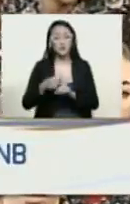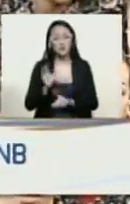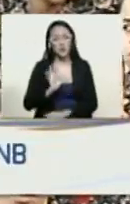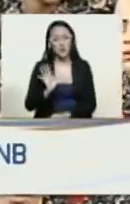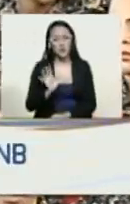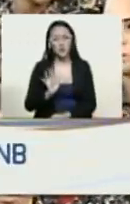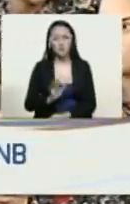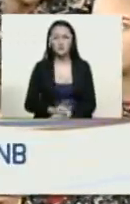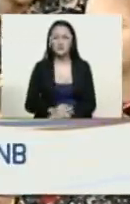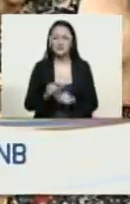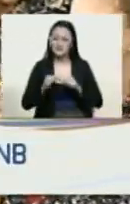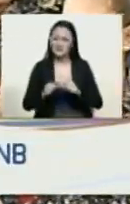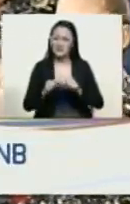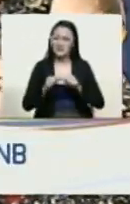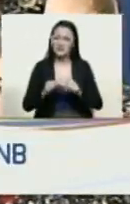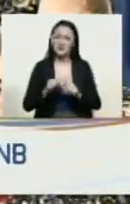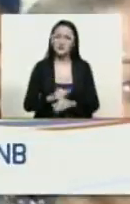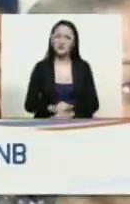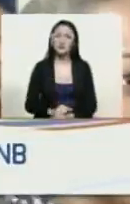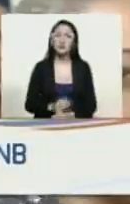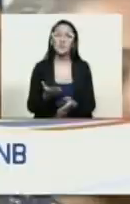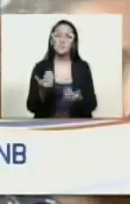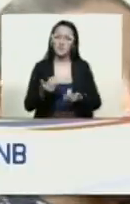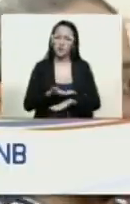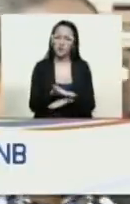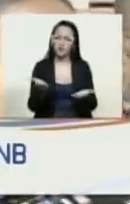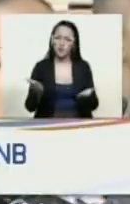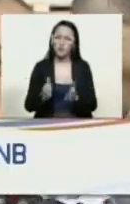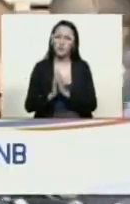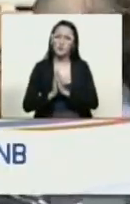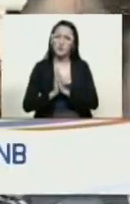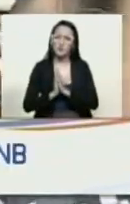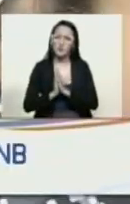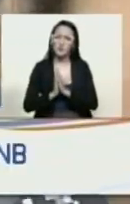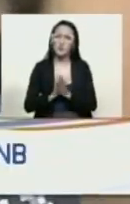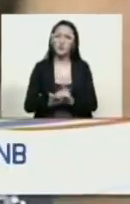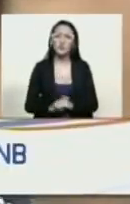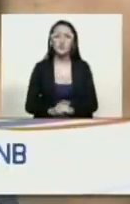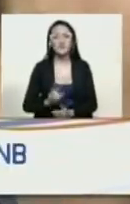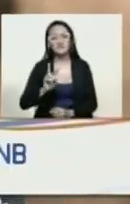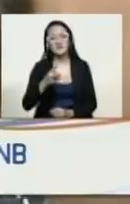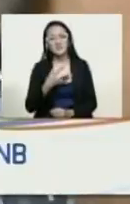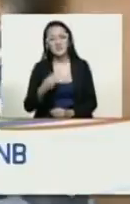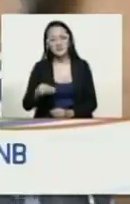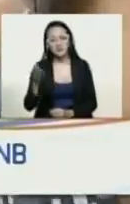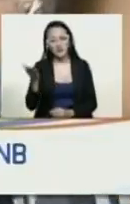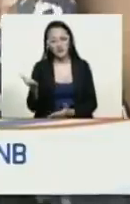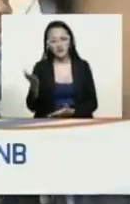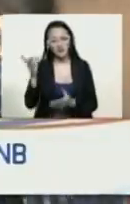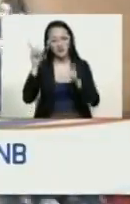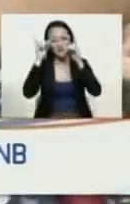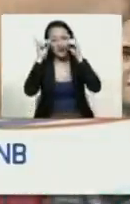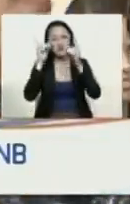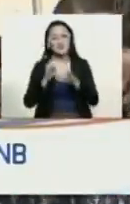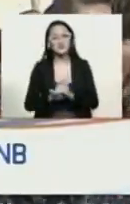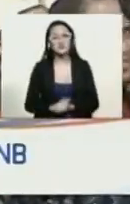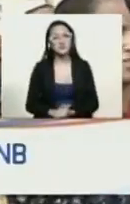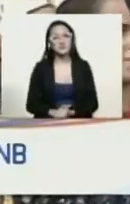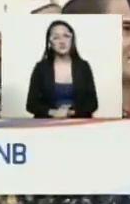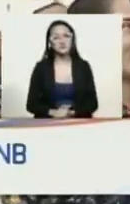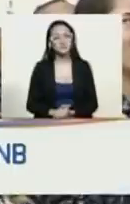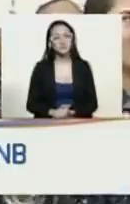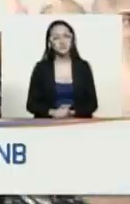Sin cuartel. Y yo pido a todos, compañeros, vicepresidenta ejecutiva, compañera